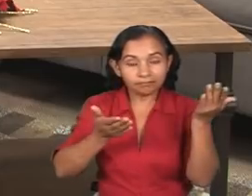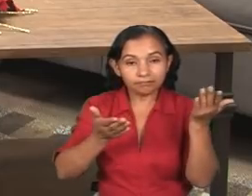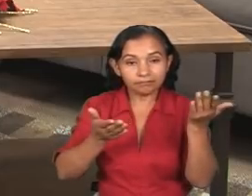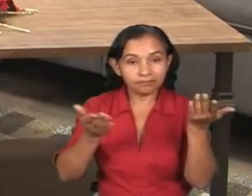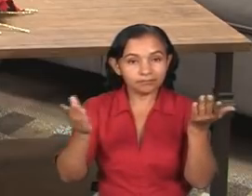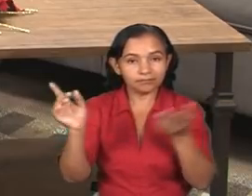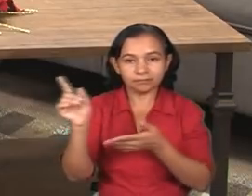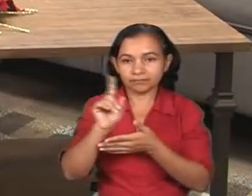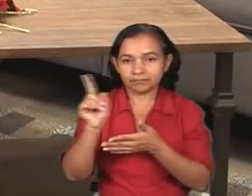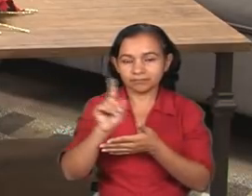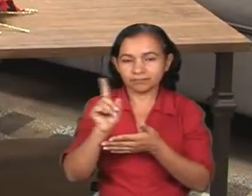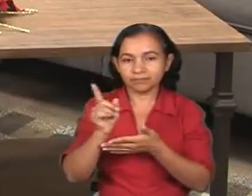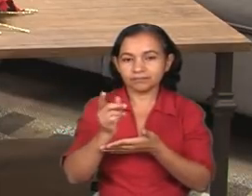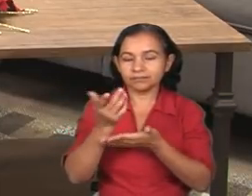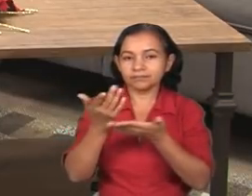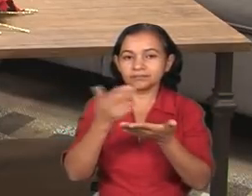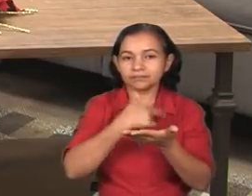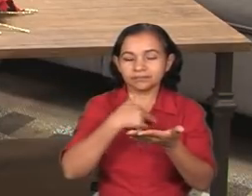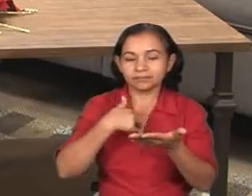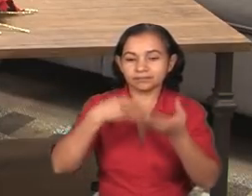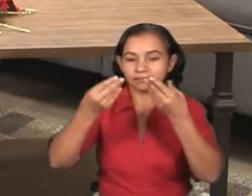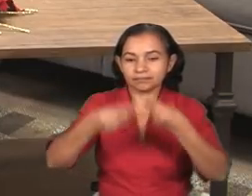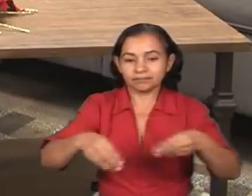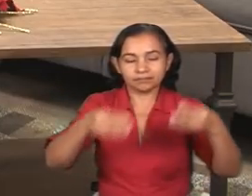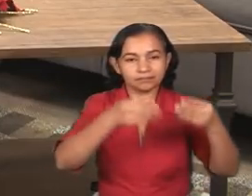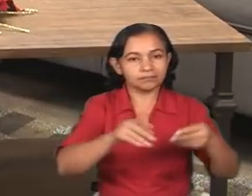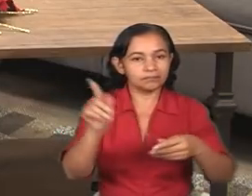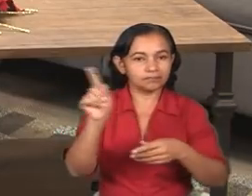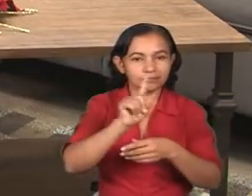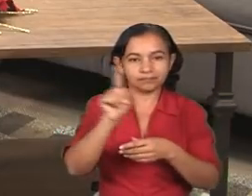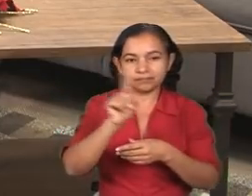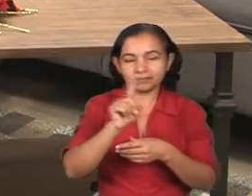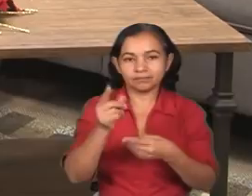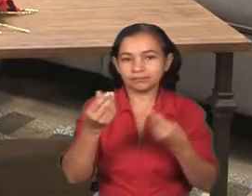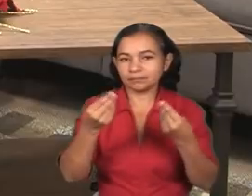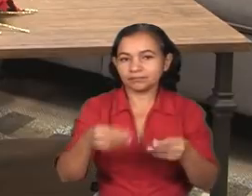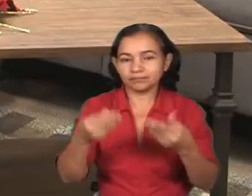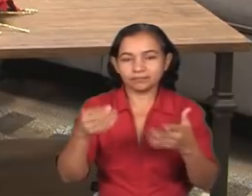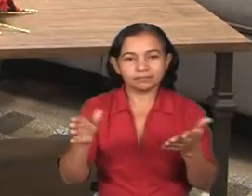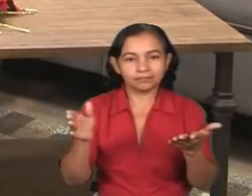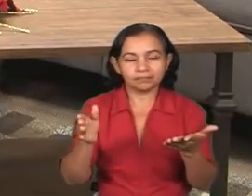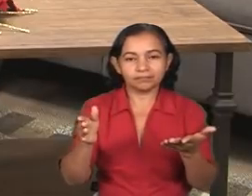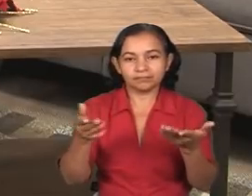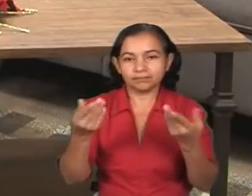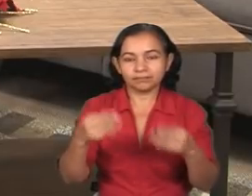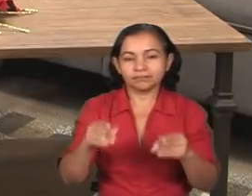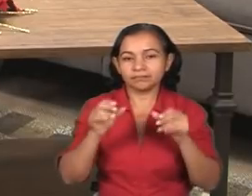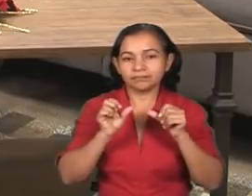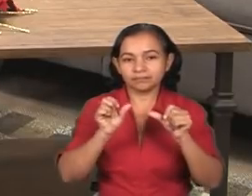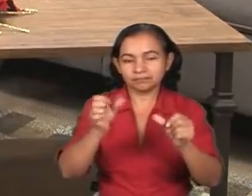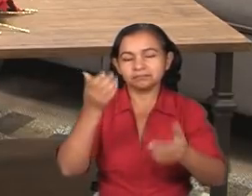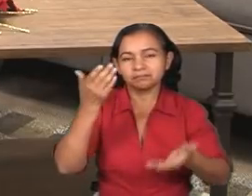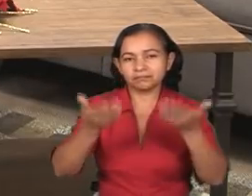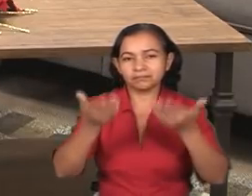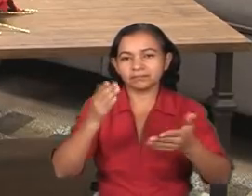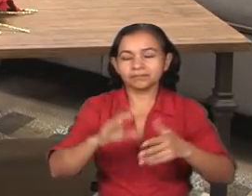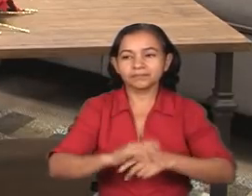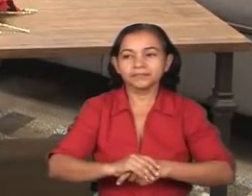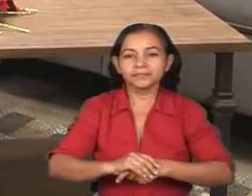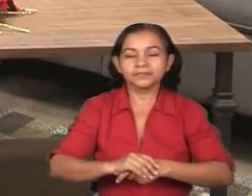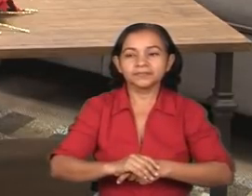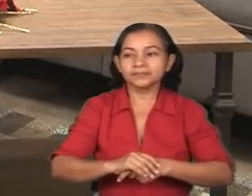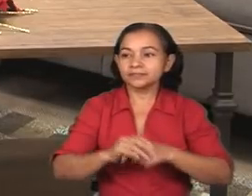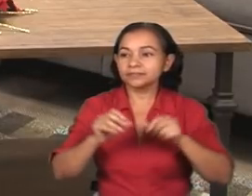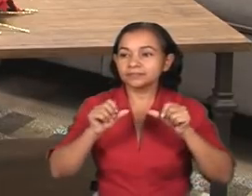pueblo, esos emprendimientos tienden a la economía local vaya a decrecer, a sentarse y a mantenerse, ¿no?, en el tiempo. A partir de